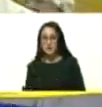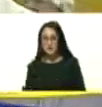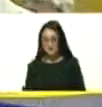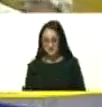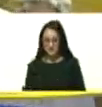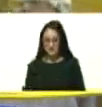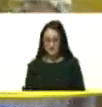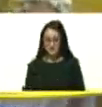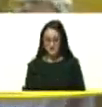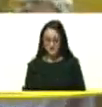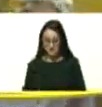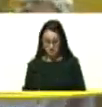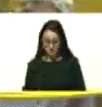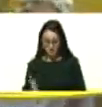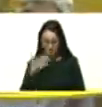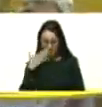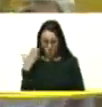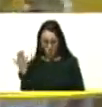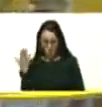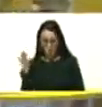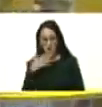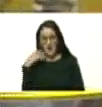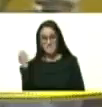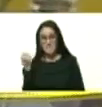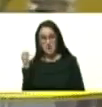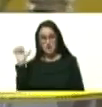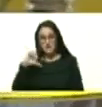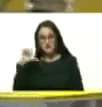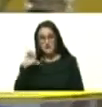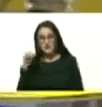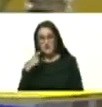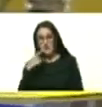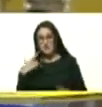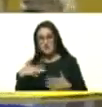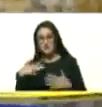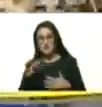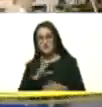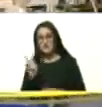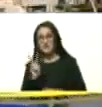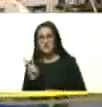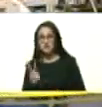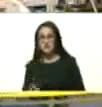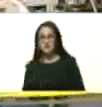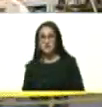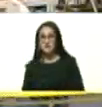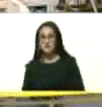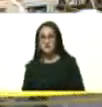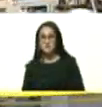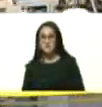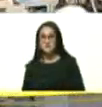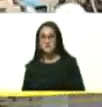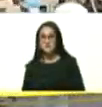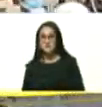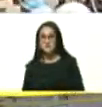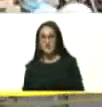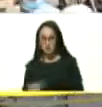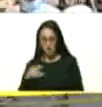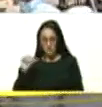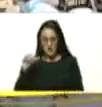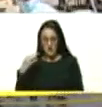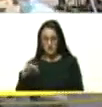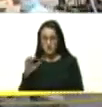picante, orgulloso nos podemos decir que es la mejor salsa picante de Venezuela. Todos nuestros productos son naturales, no